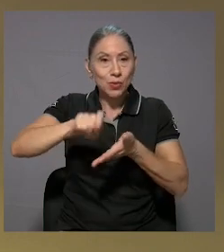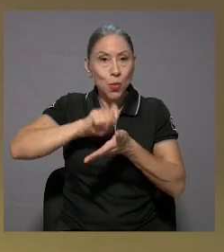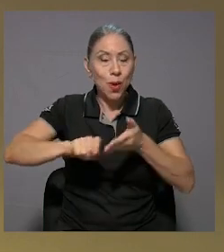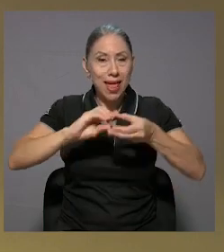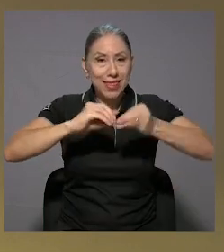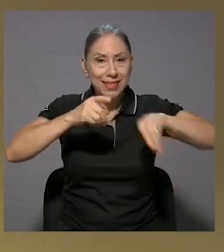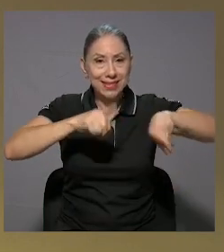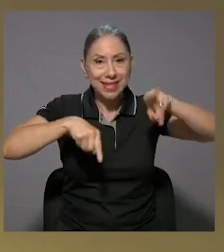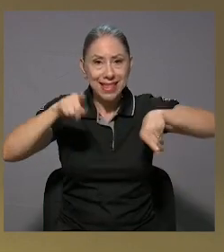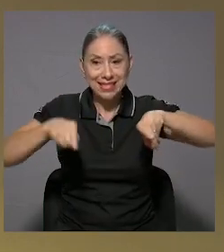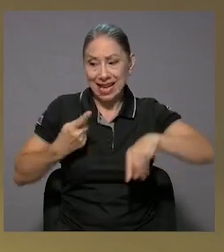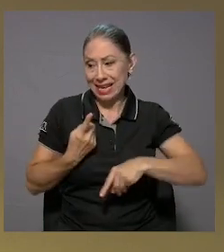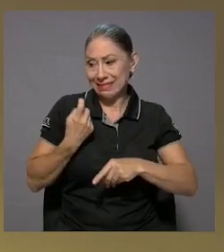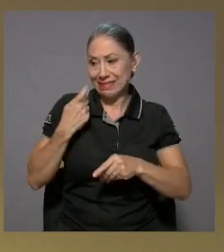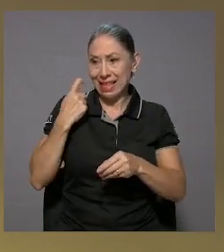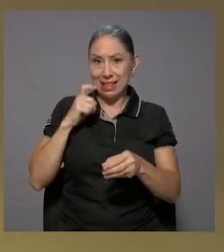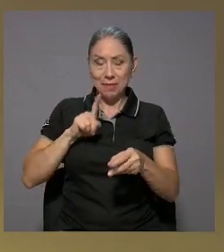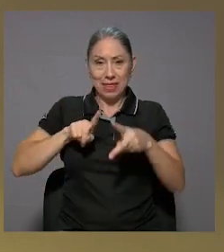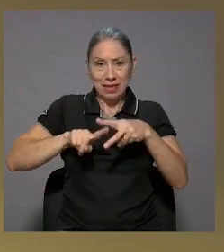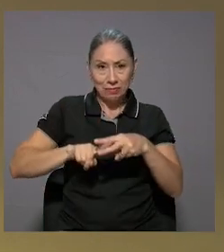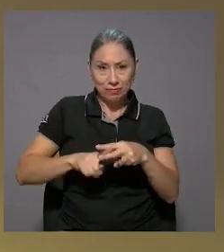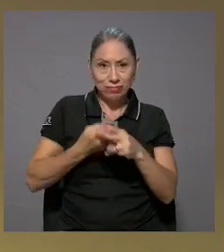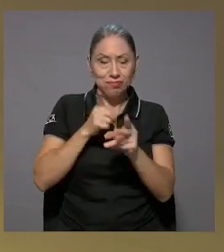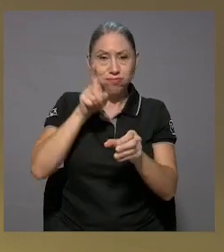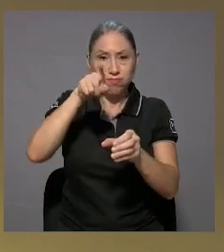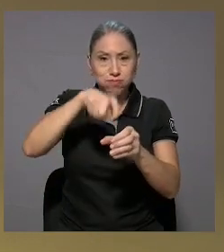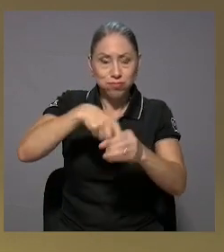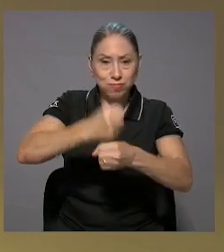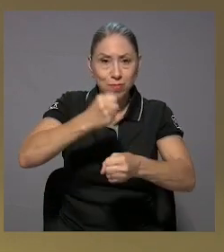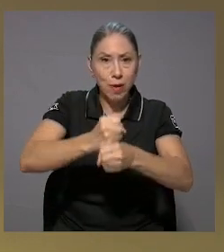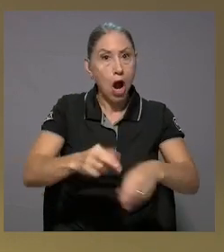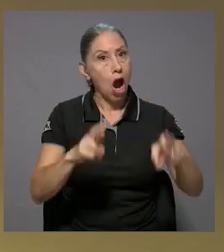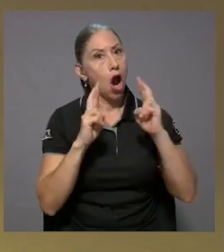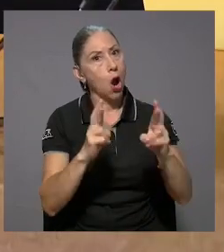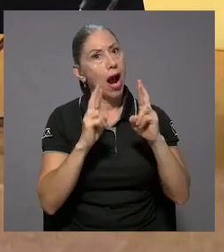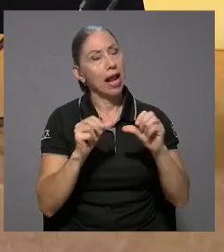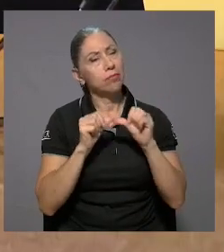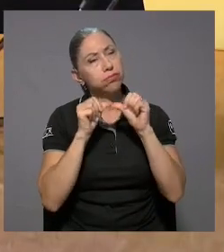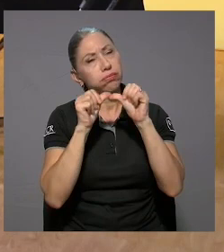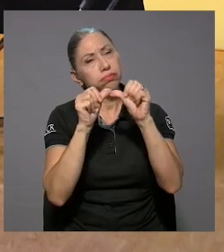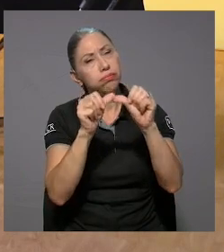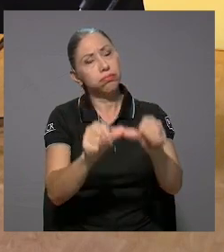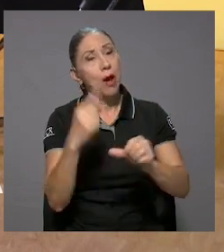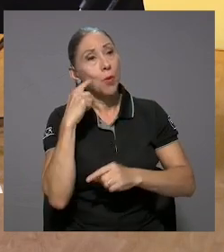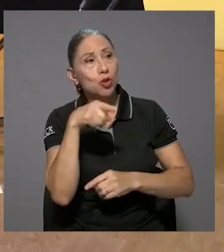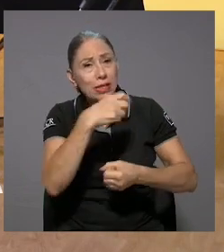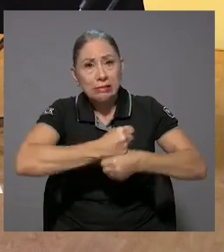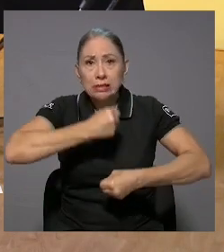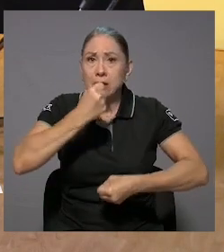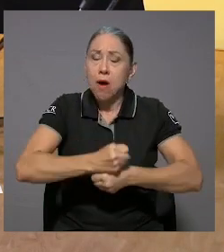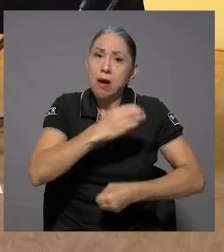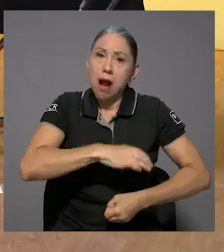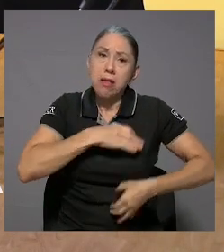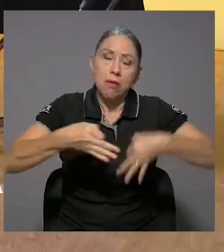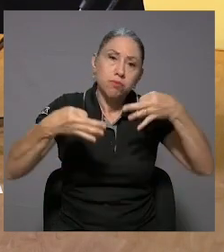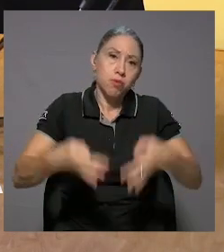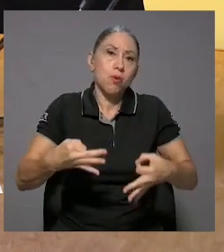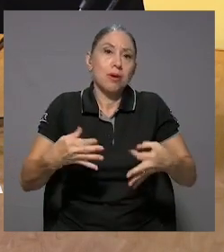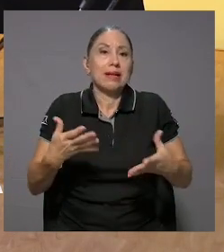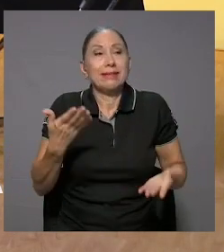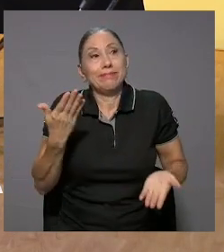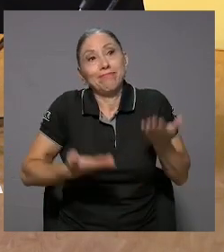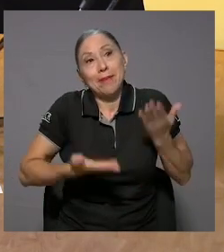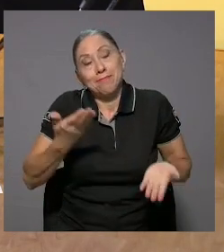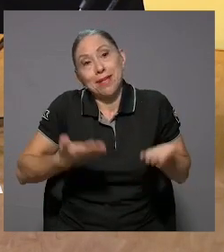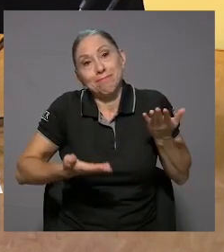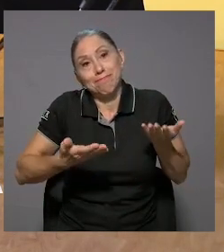Estadística, recientemente reincorporada, y ojalá les dure a la Escuela de Estadística, porque usted produce tanto y de tan buena calidad que quien